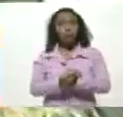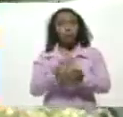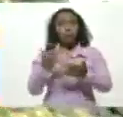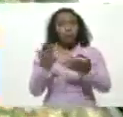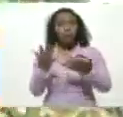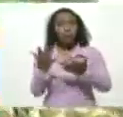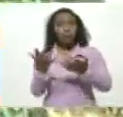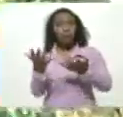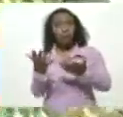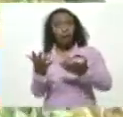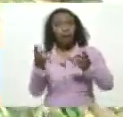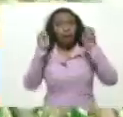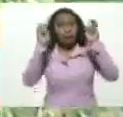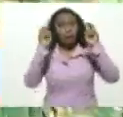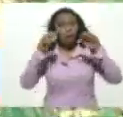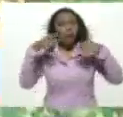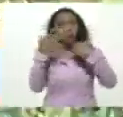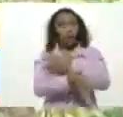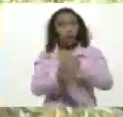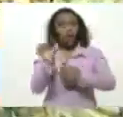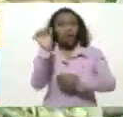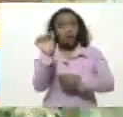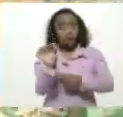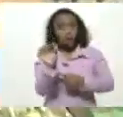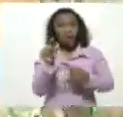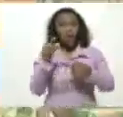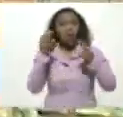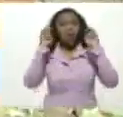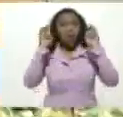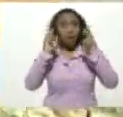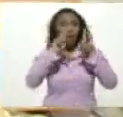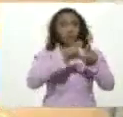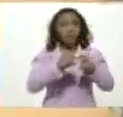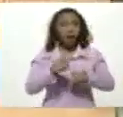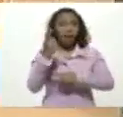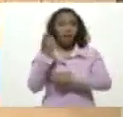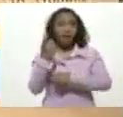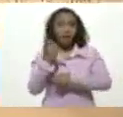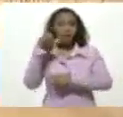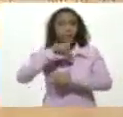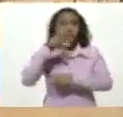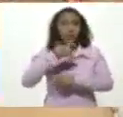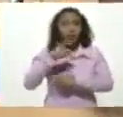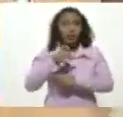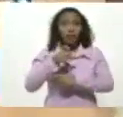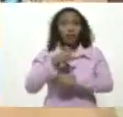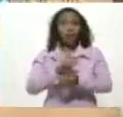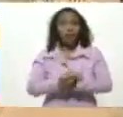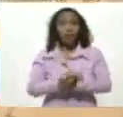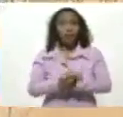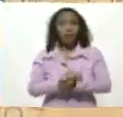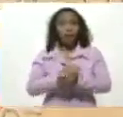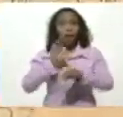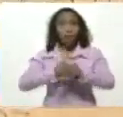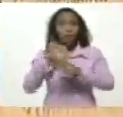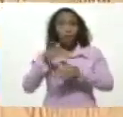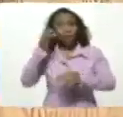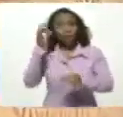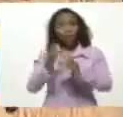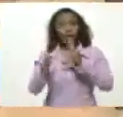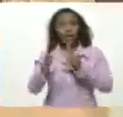en el caso de las semillas, todos estos insumos agrícolas que los compañeros falta necesitan. ¿Por qué le falta? Porque lamentablemente